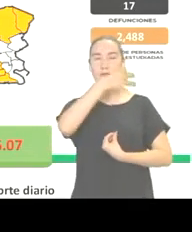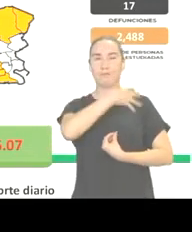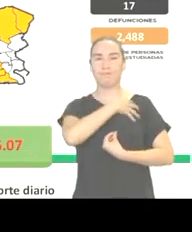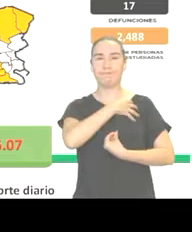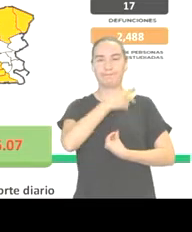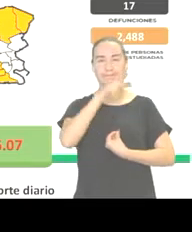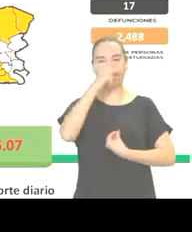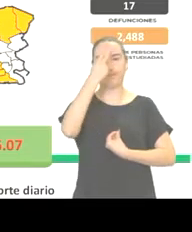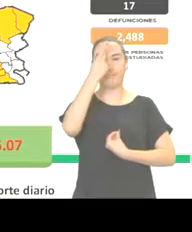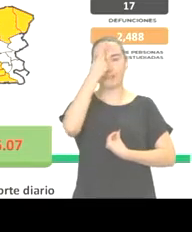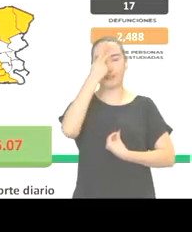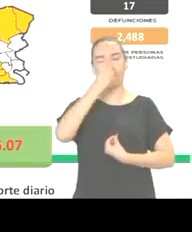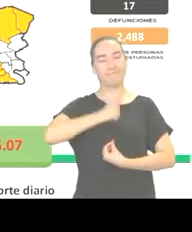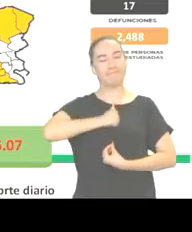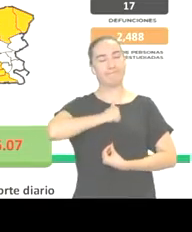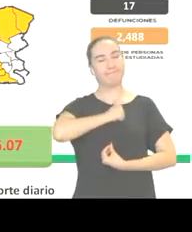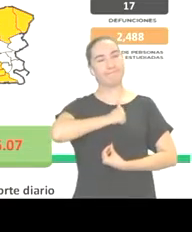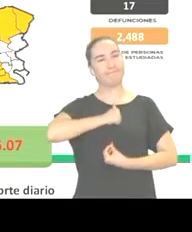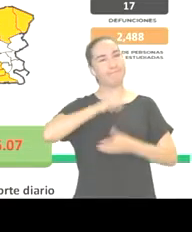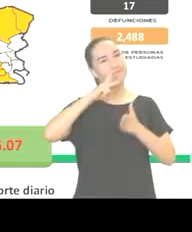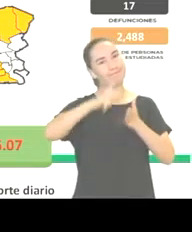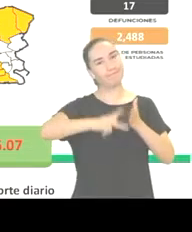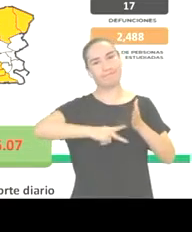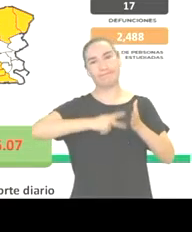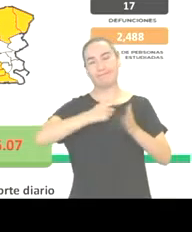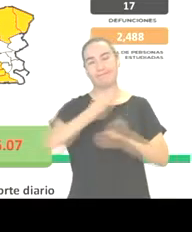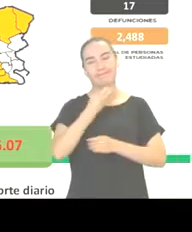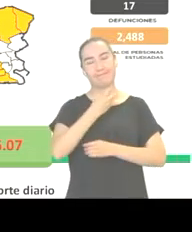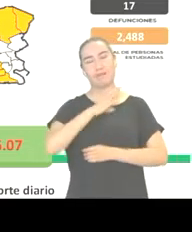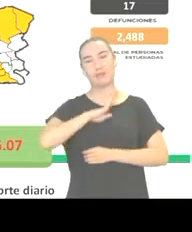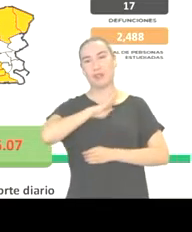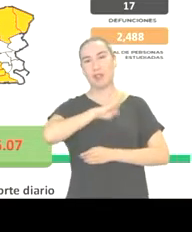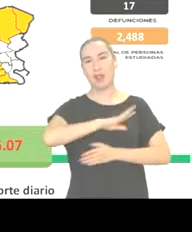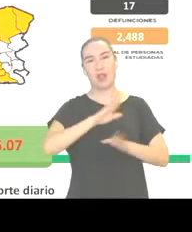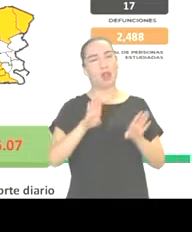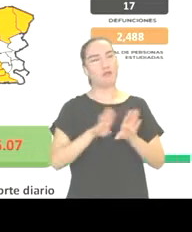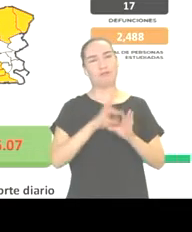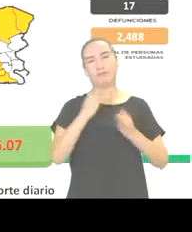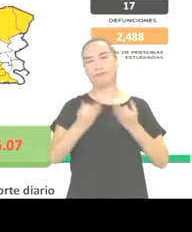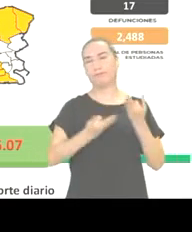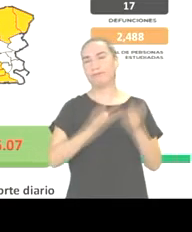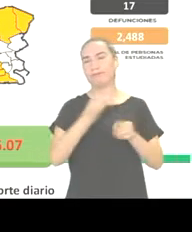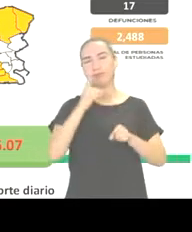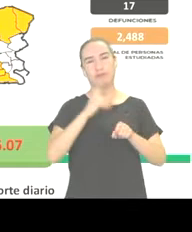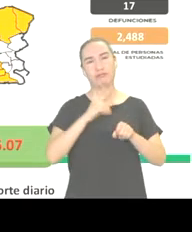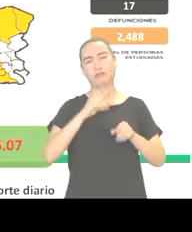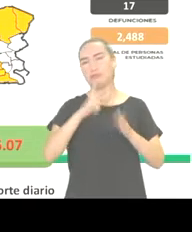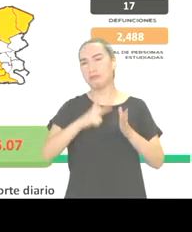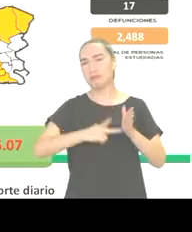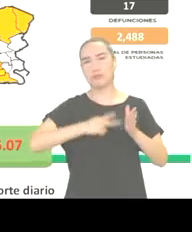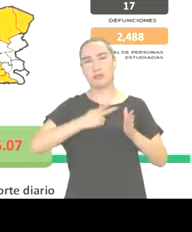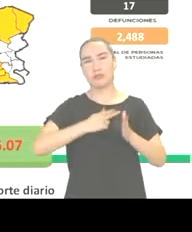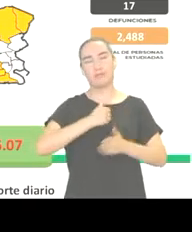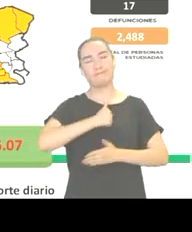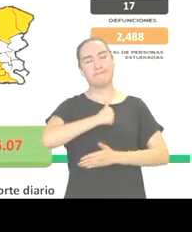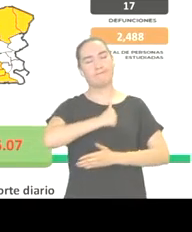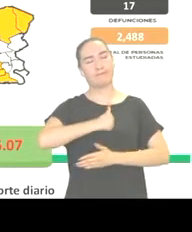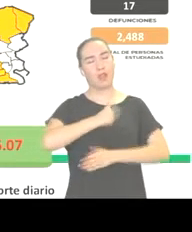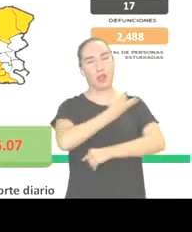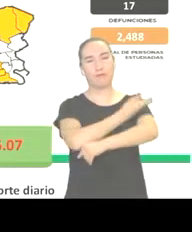capital. Lamentamos nuevamente esta situación y como todas las veces enviamos un sentido pésame a esta